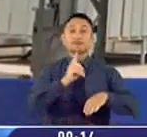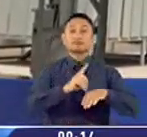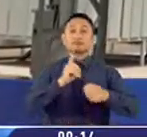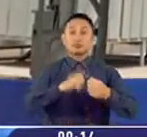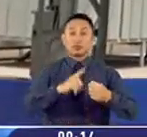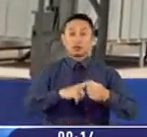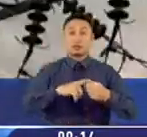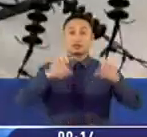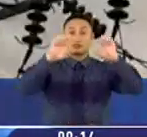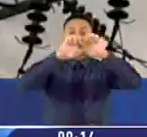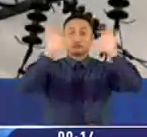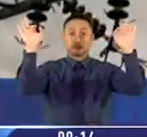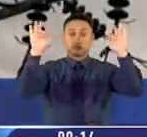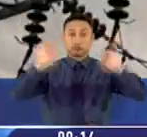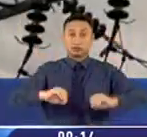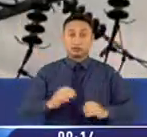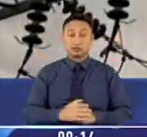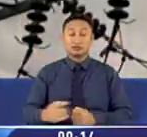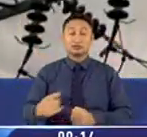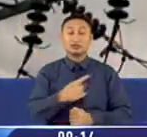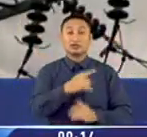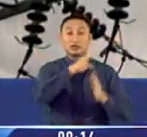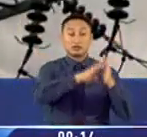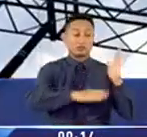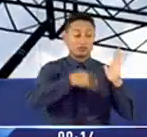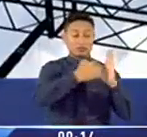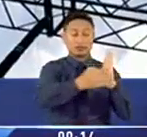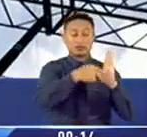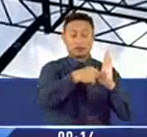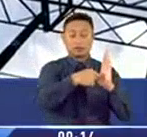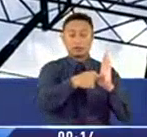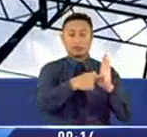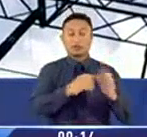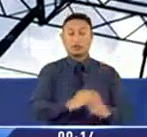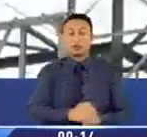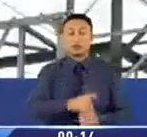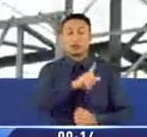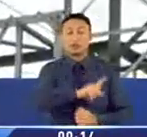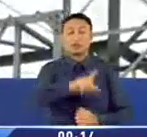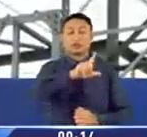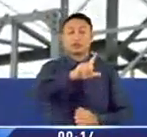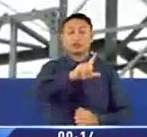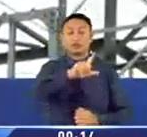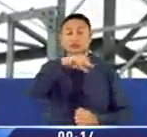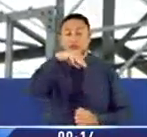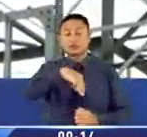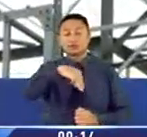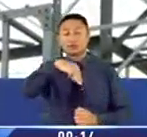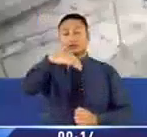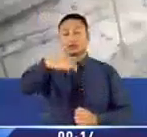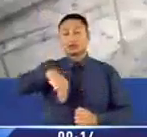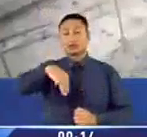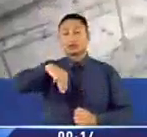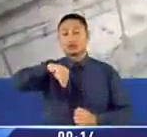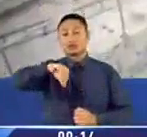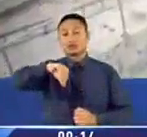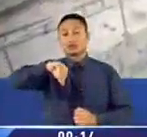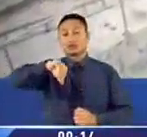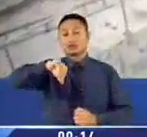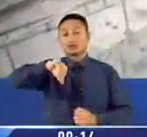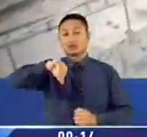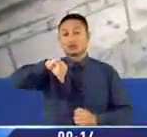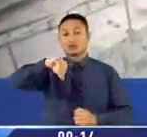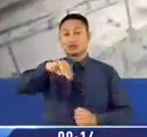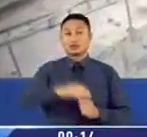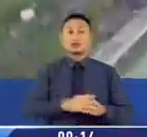empresa eléctrica anunció la programación de la suspensión del servicio para los días lunes 6, martes 7, miércoles 8 de noviembre,